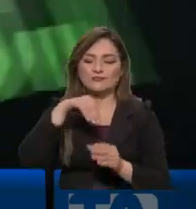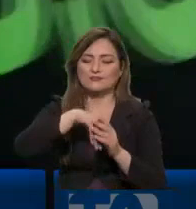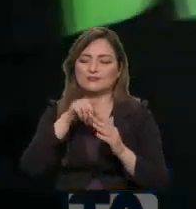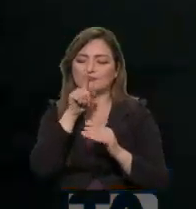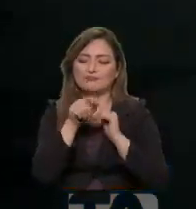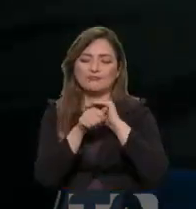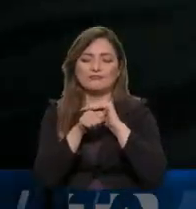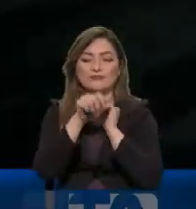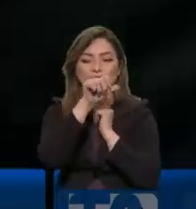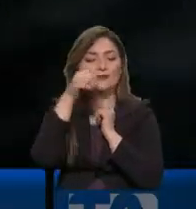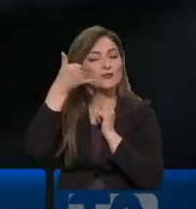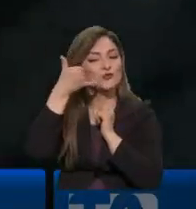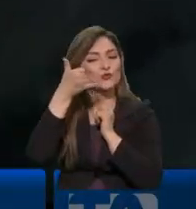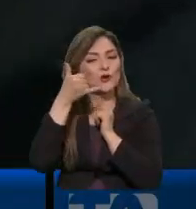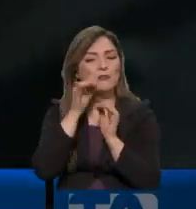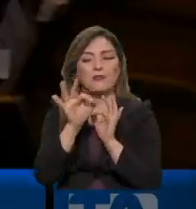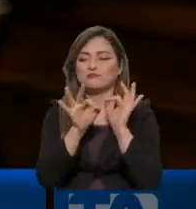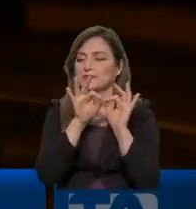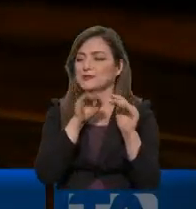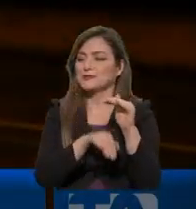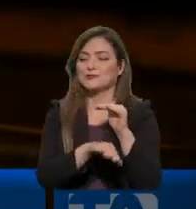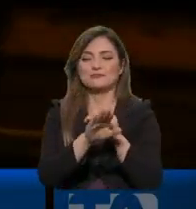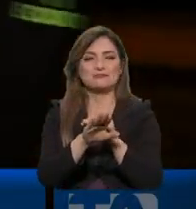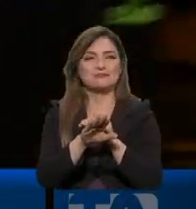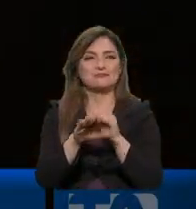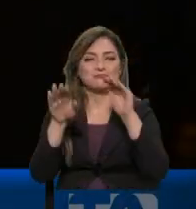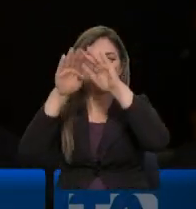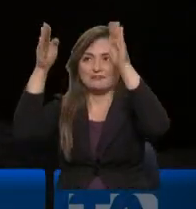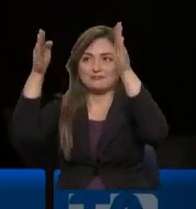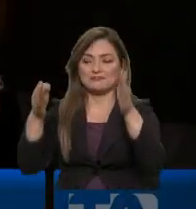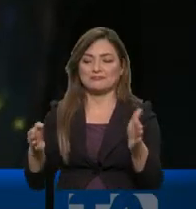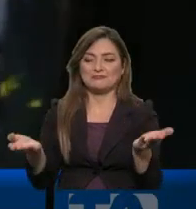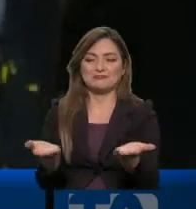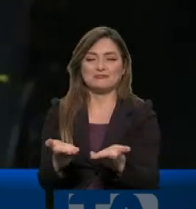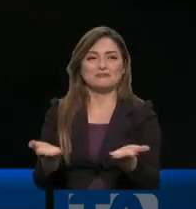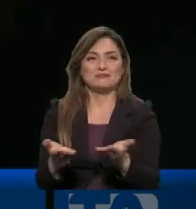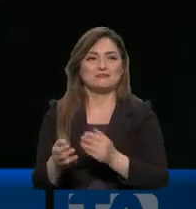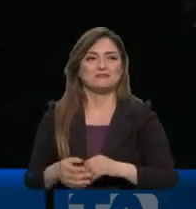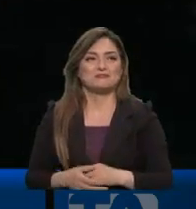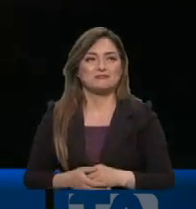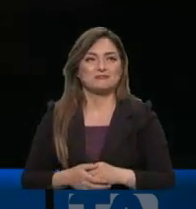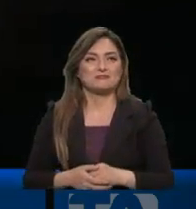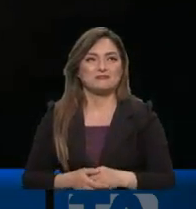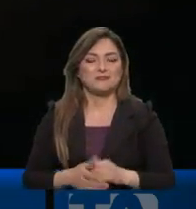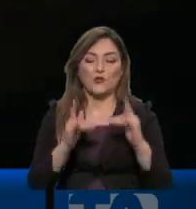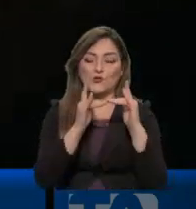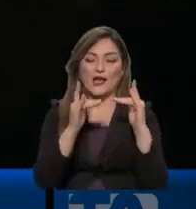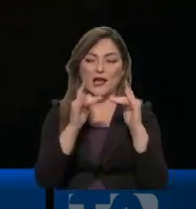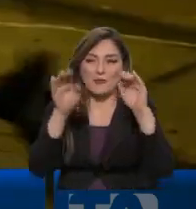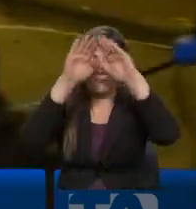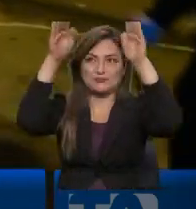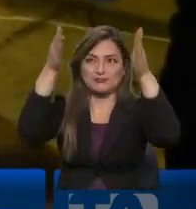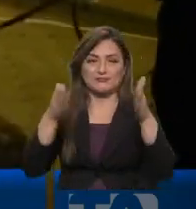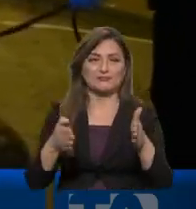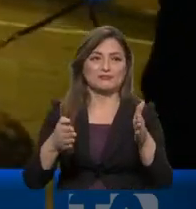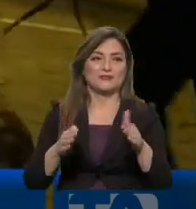Los celulares y la droga estaban perfectamente camuflados en este mueble de madera, adaptado a una de las camas del pabellón Esperanza. Pero gracias